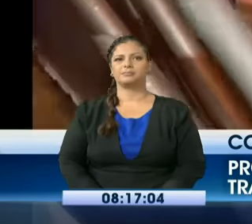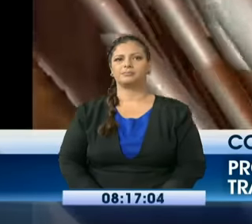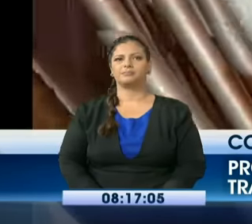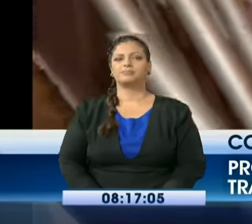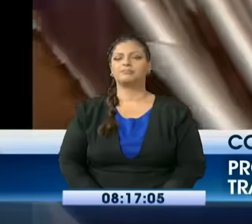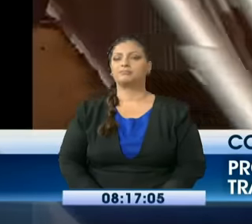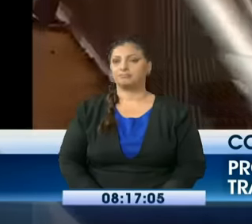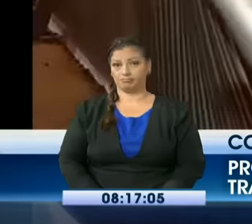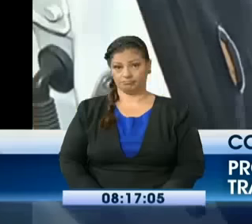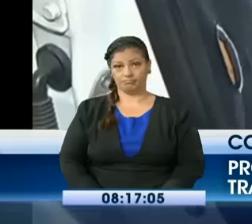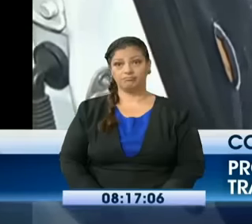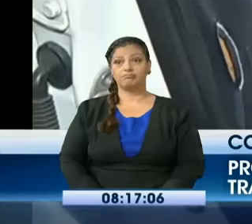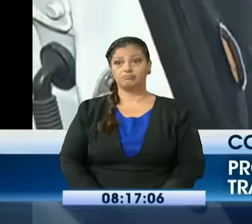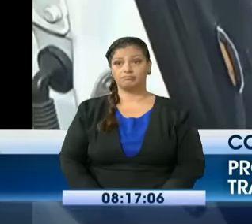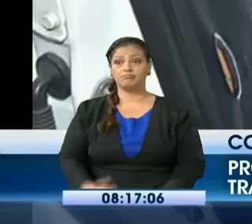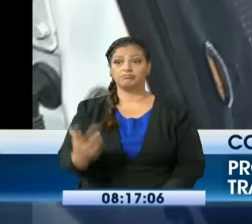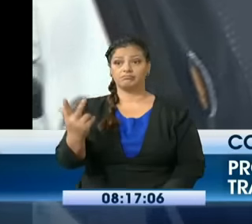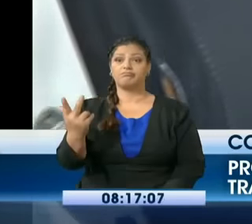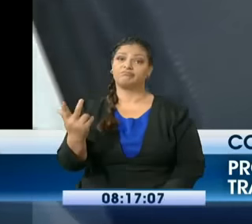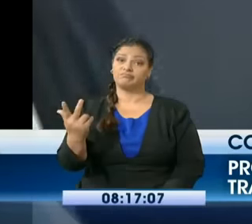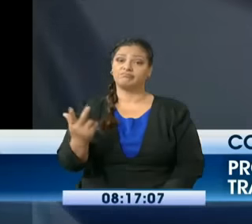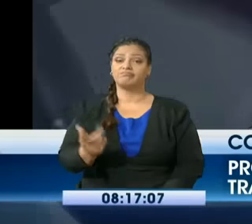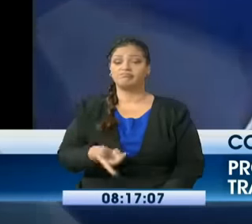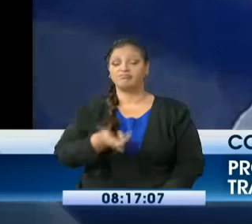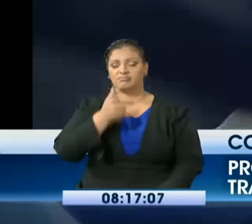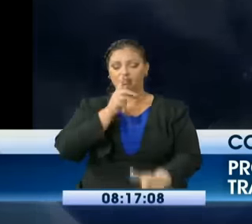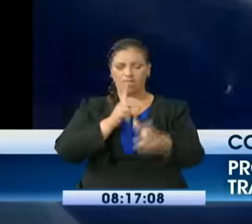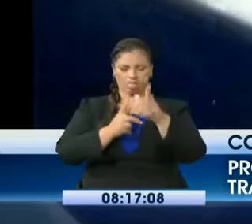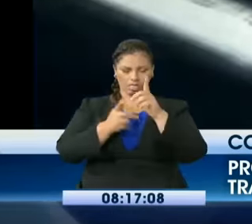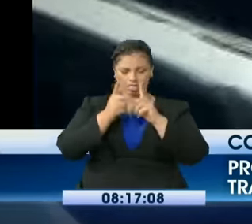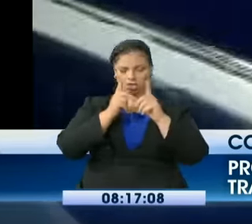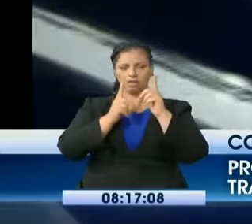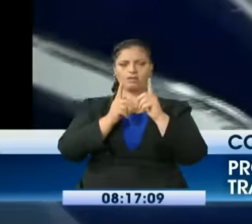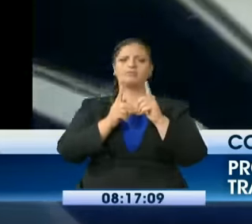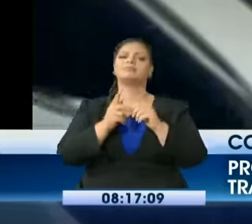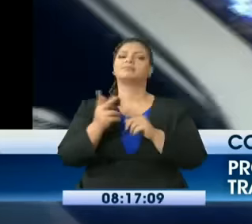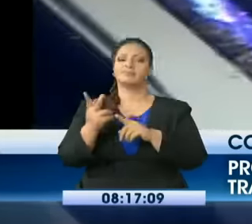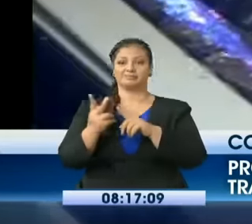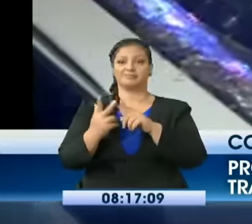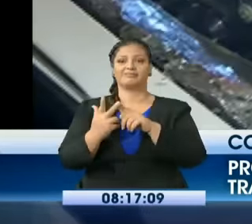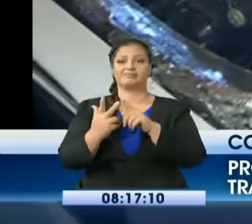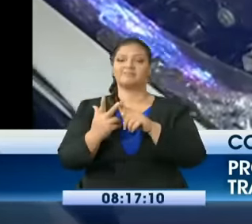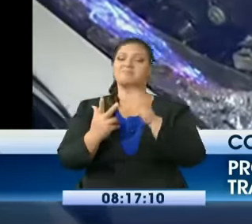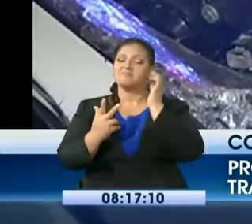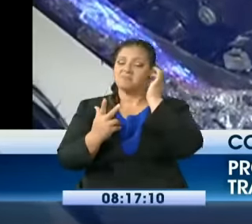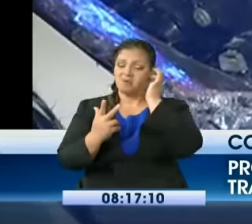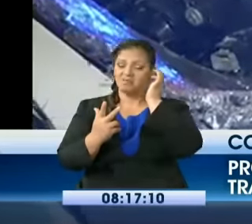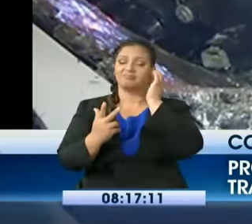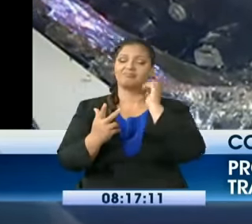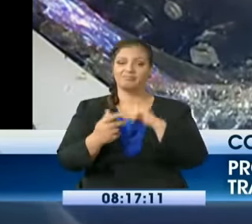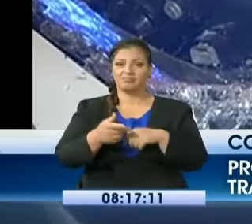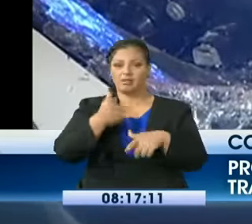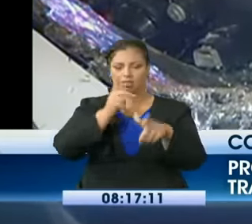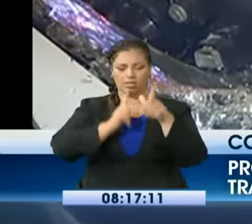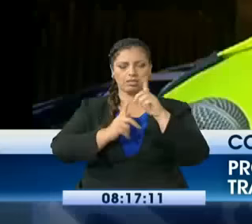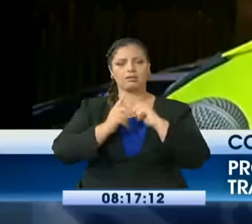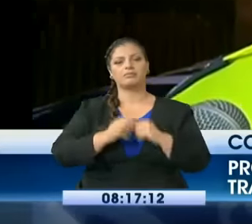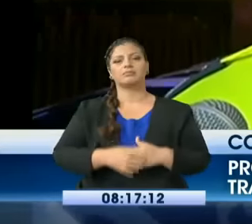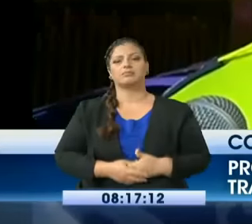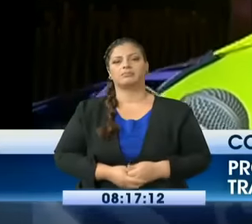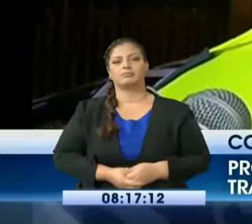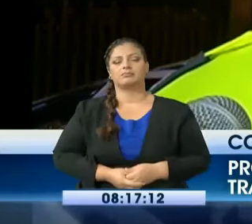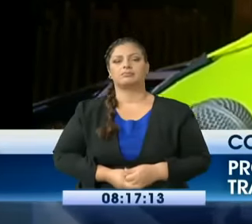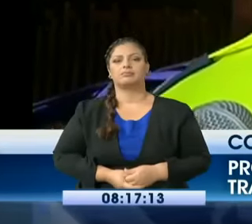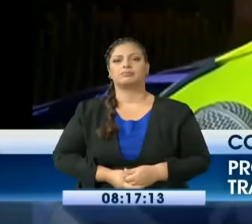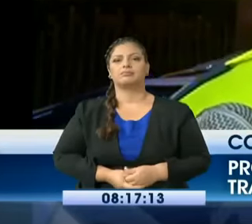Se presume que todos ellos se encontraban en estado etílico, incluido la conductora. Aparentemente se encontraban en estado de embriaguez. Y